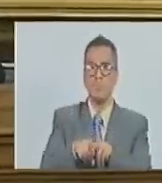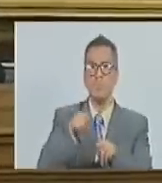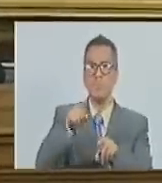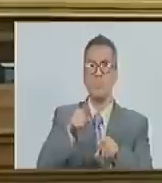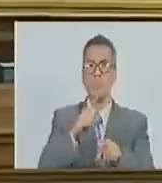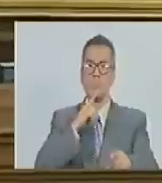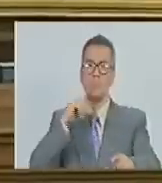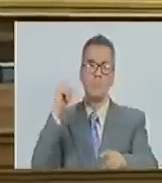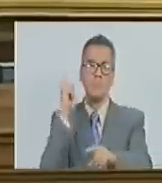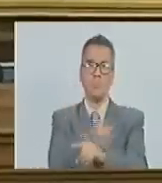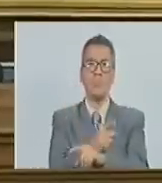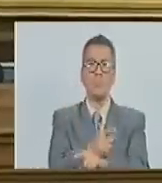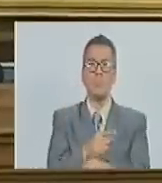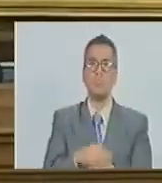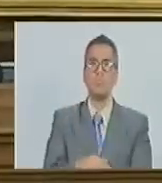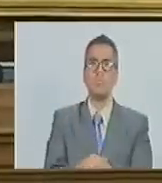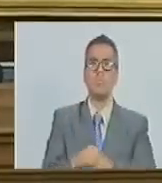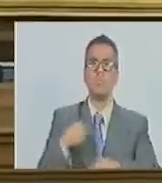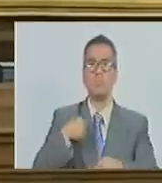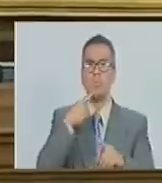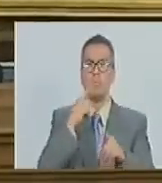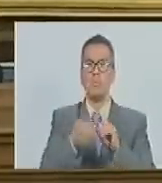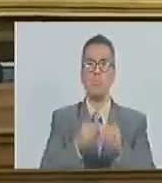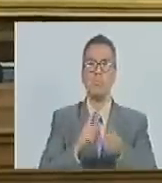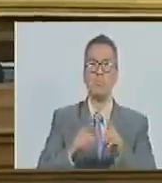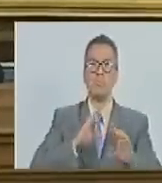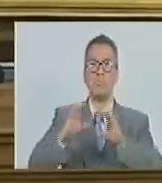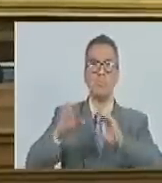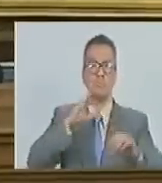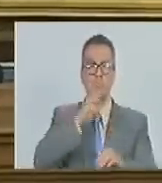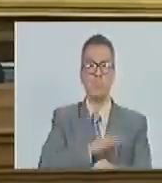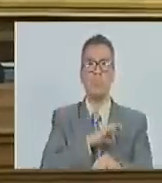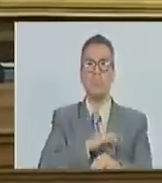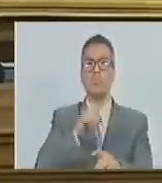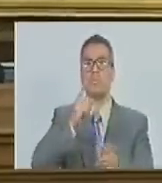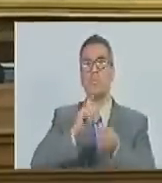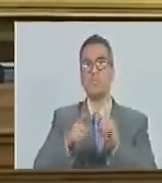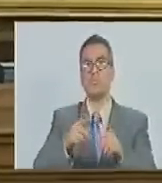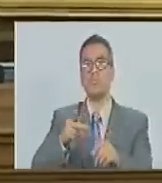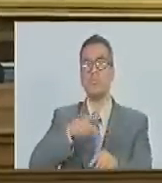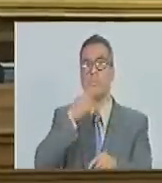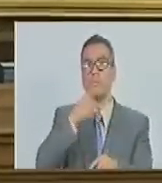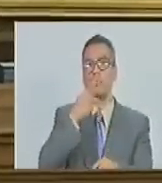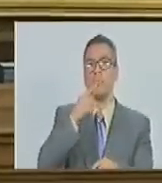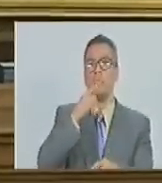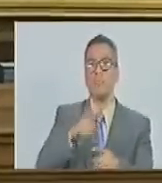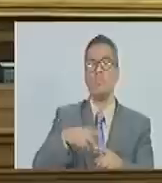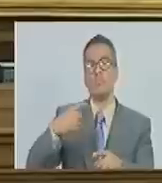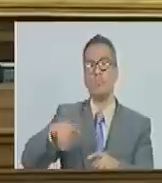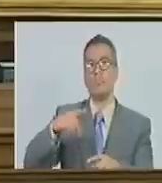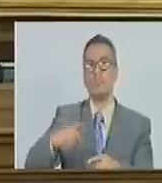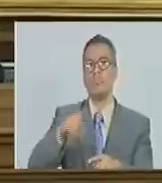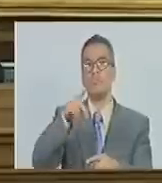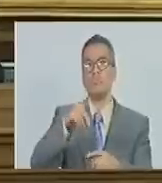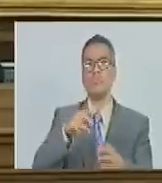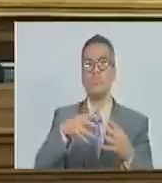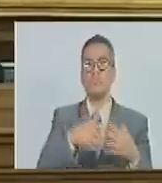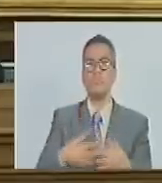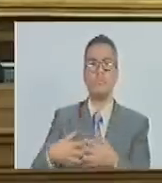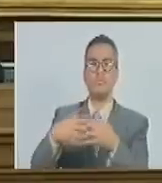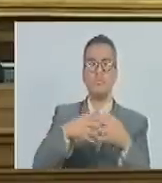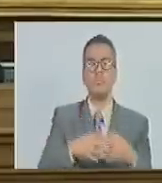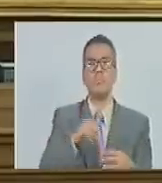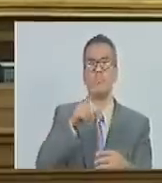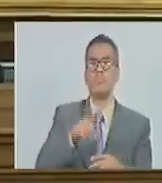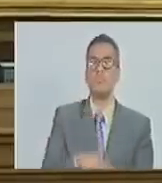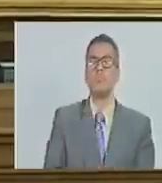manera obligada cuando son increpados por algún medio de comunicación o por algún político de la extrema derecha en los Estados